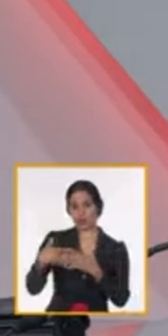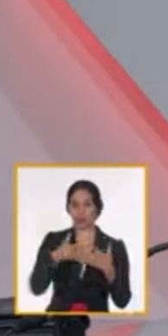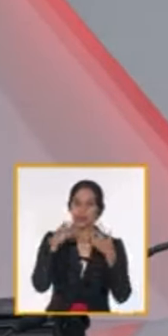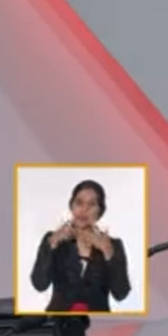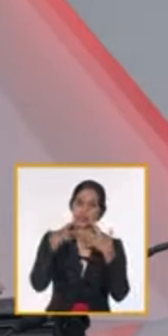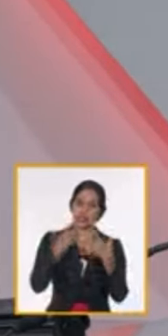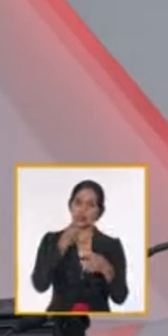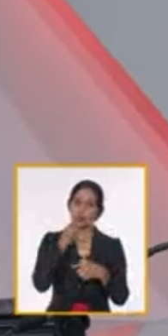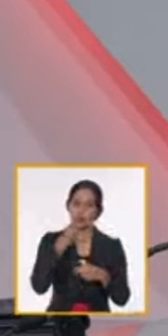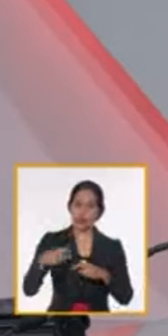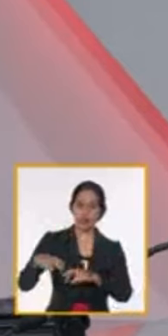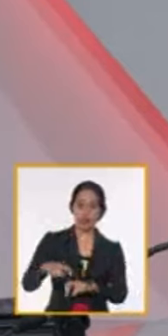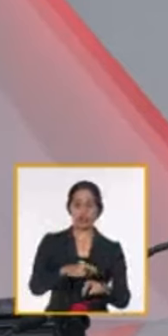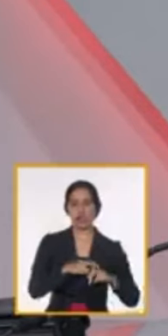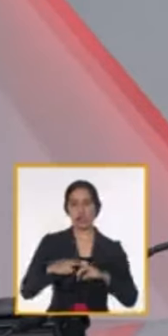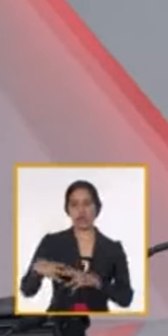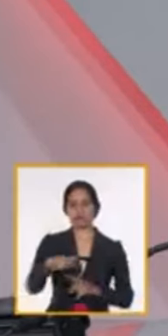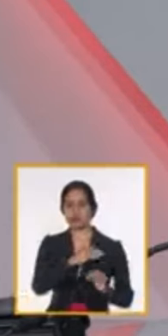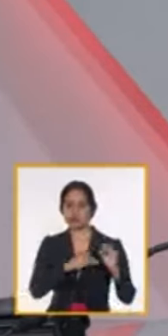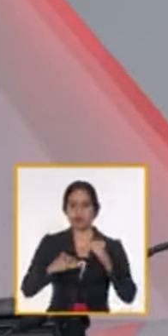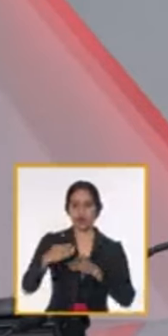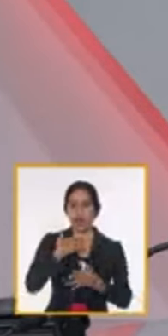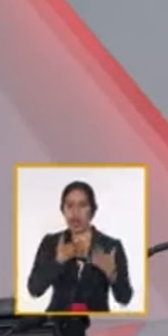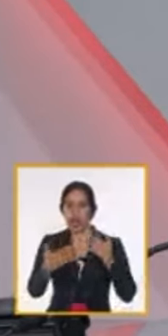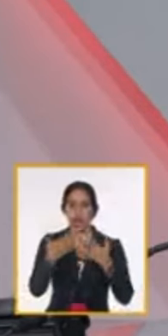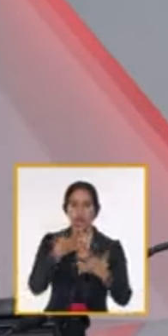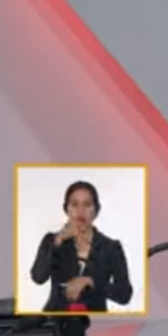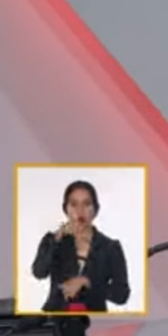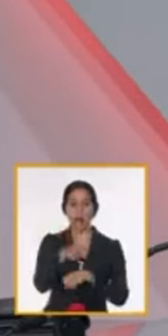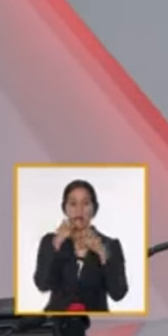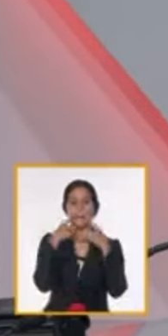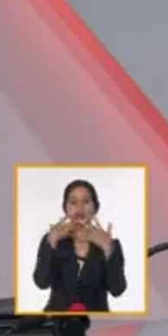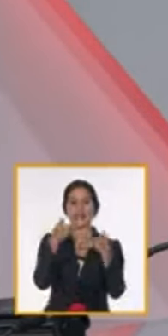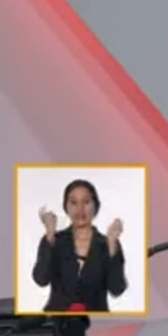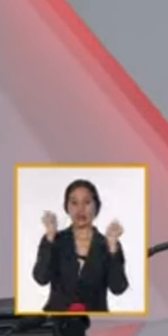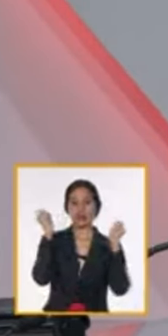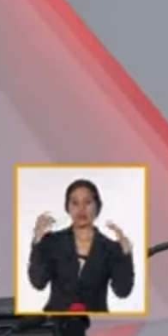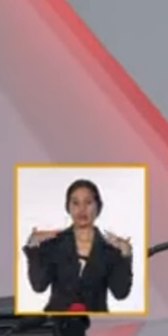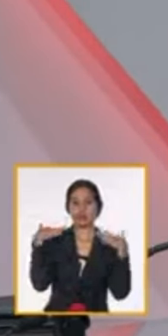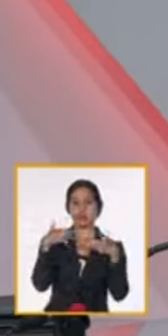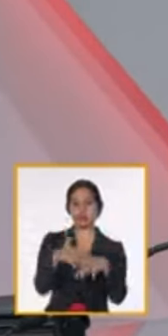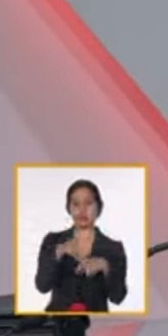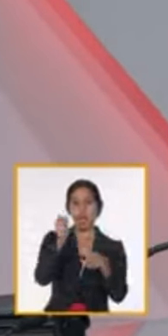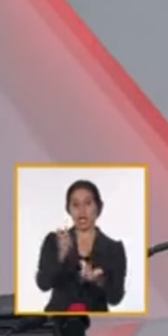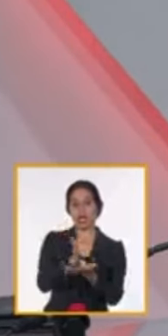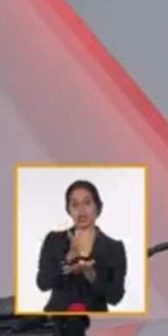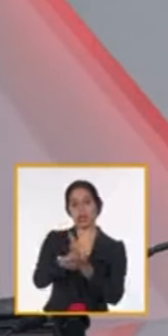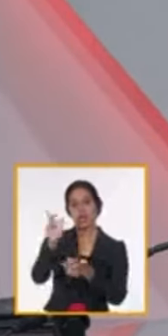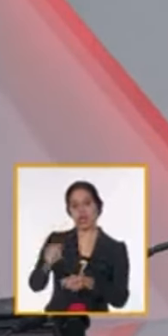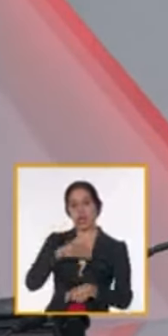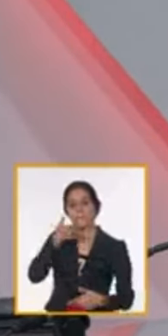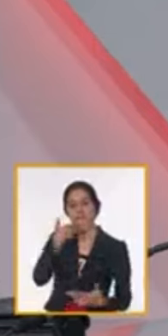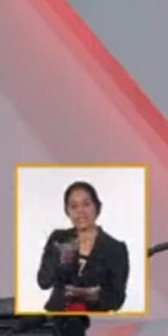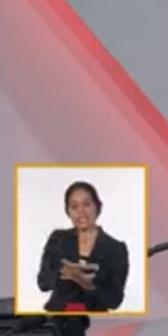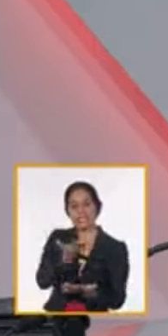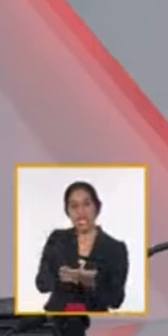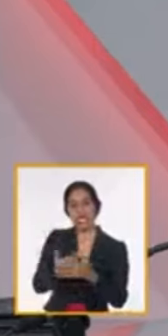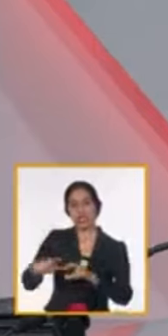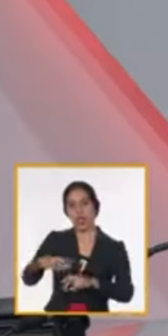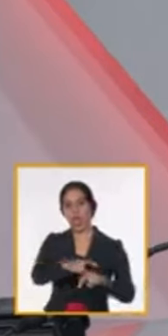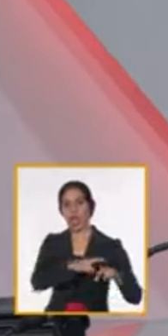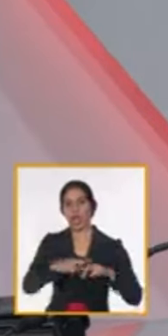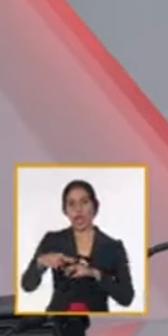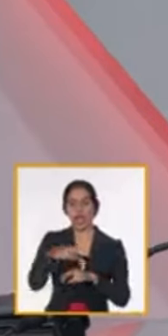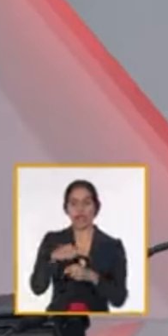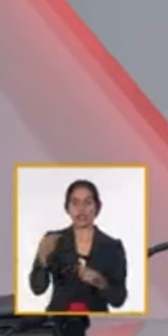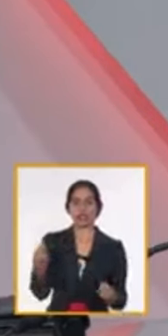pues el escenario en que se han dado estas protestas, lo que los estudiantes estaban planteando en sus campus universitarios y también el